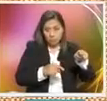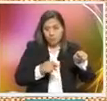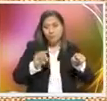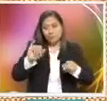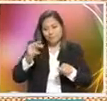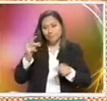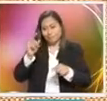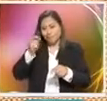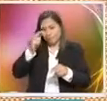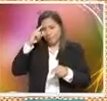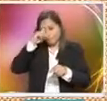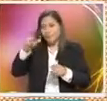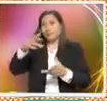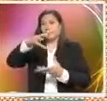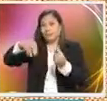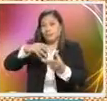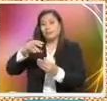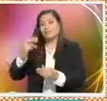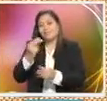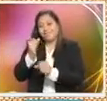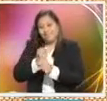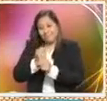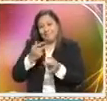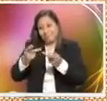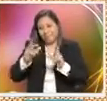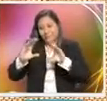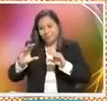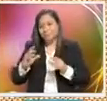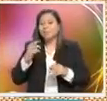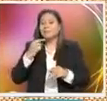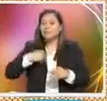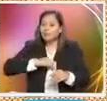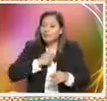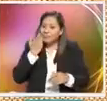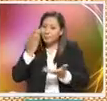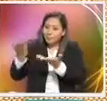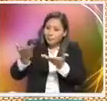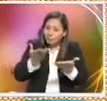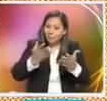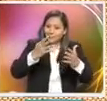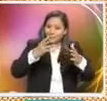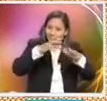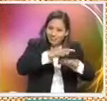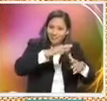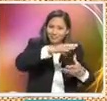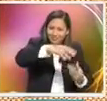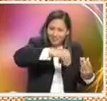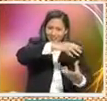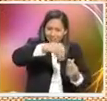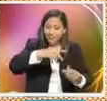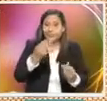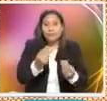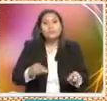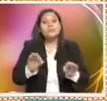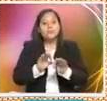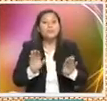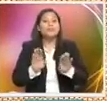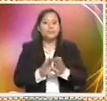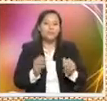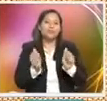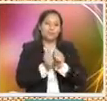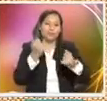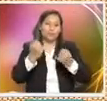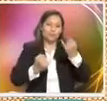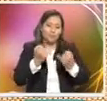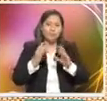Son poco sociables. Entonces, ¿qué queremos hacer? Justamente integrarlos, y una parte muy importante, como dice Lupita, es a través del juego.